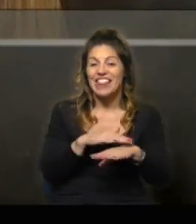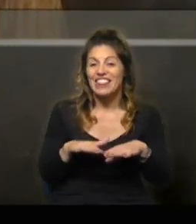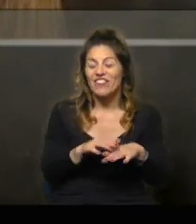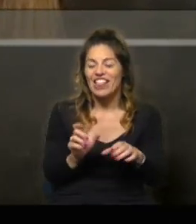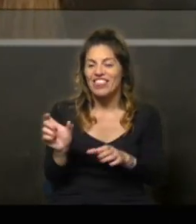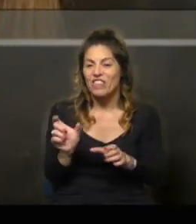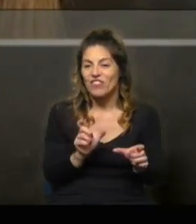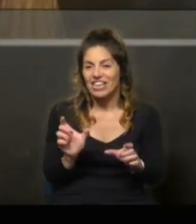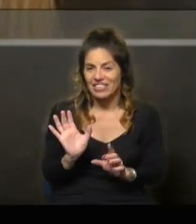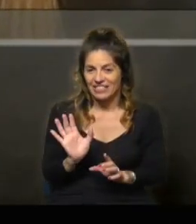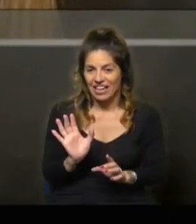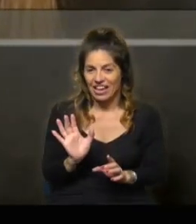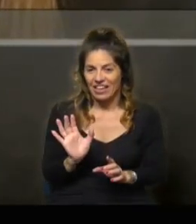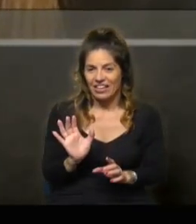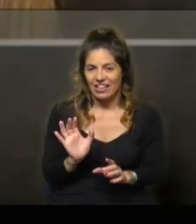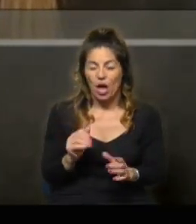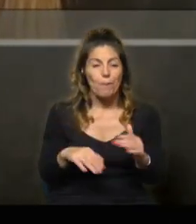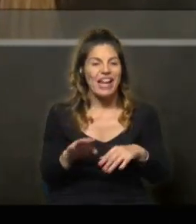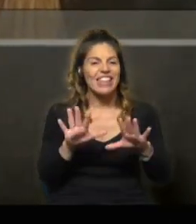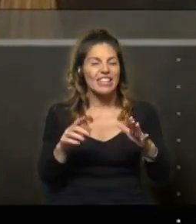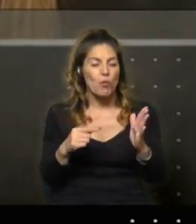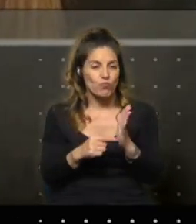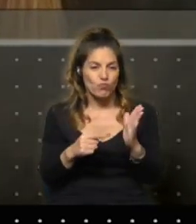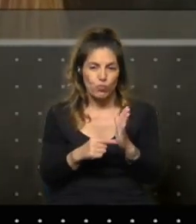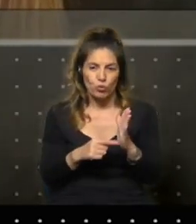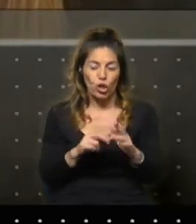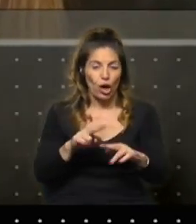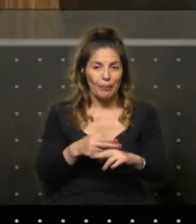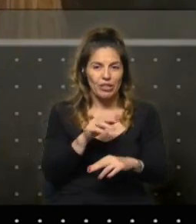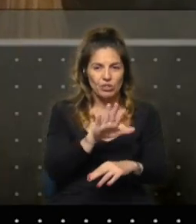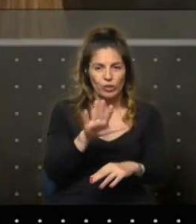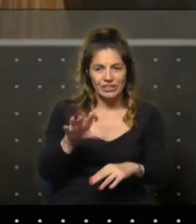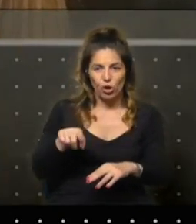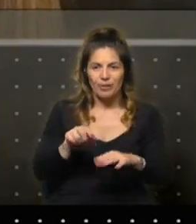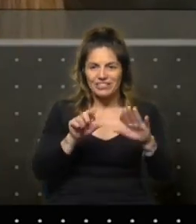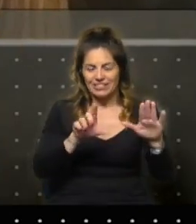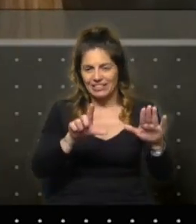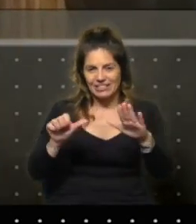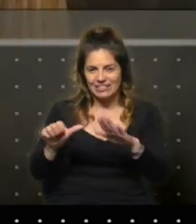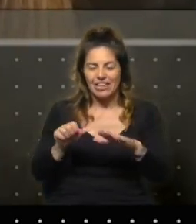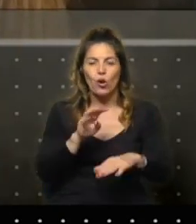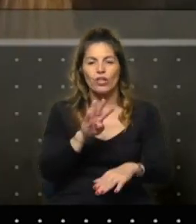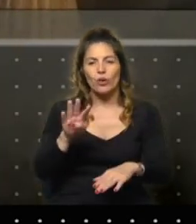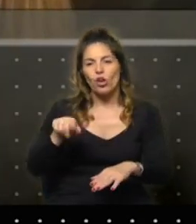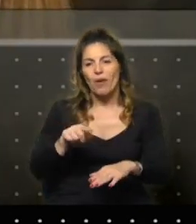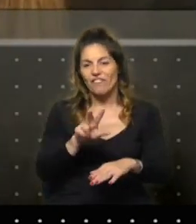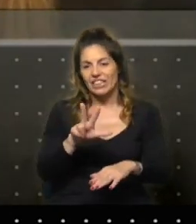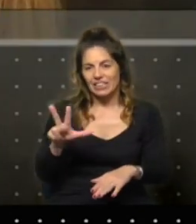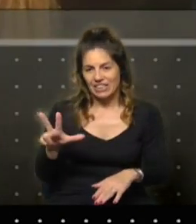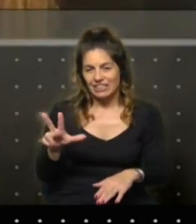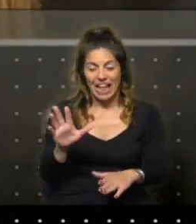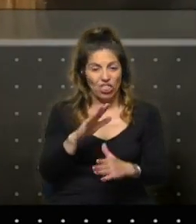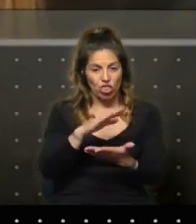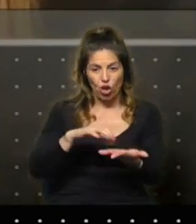diferencia de de más de 10 puntos repetimos 55,7 6% 44,23 en todo